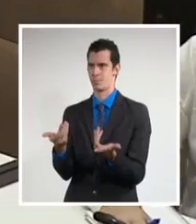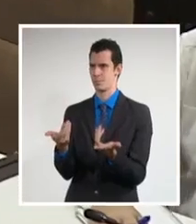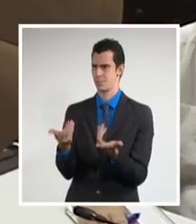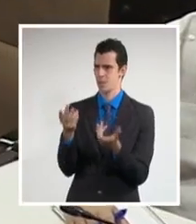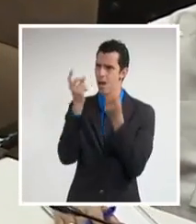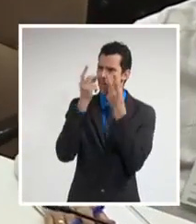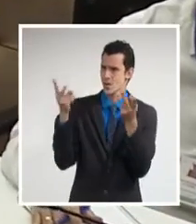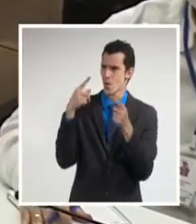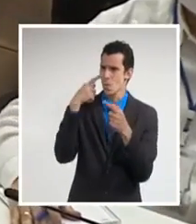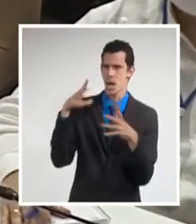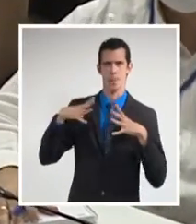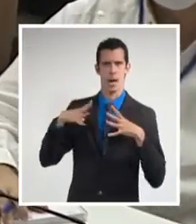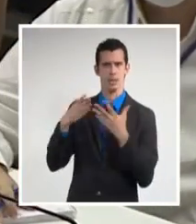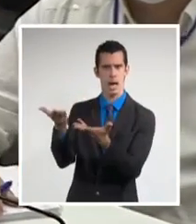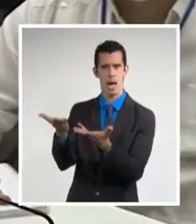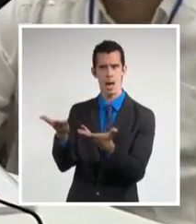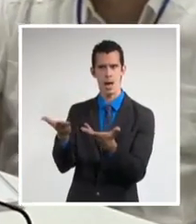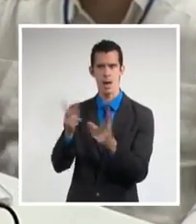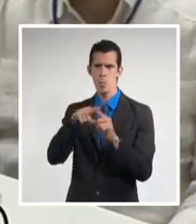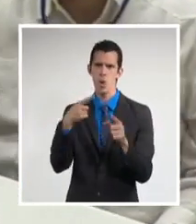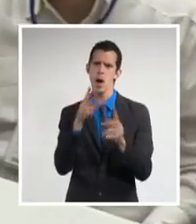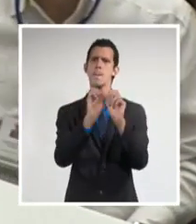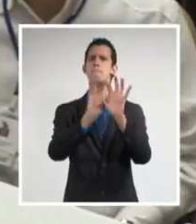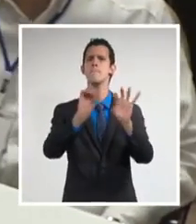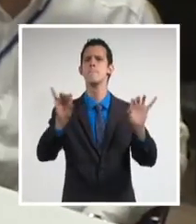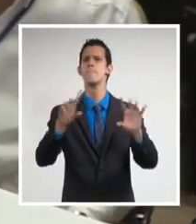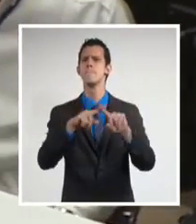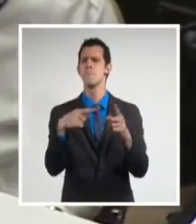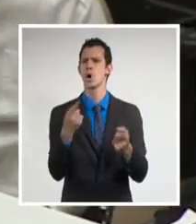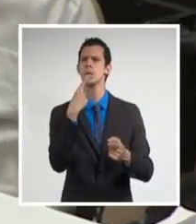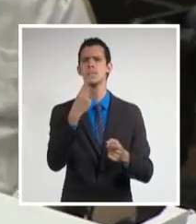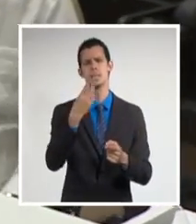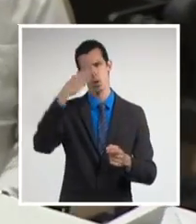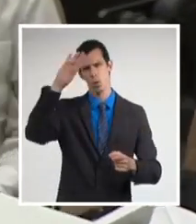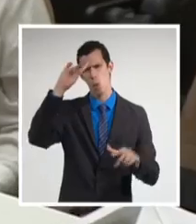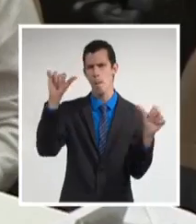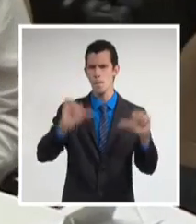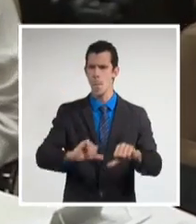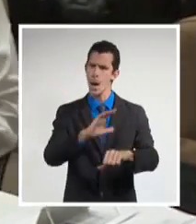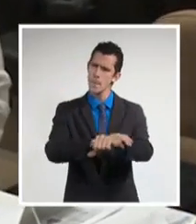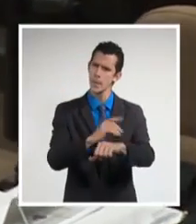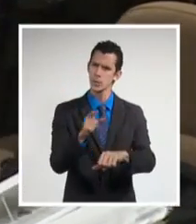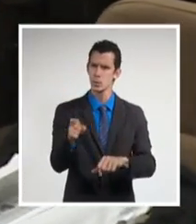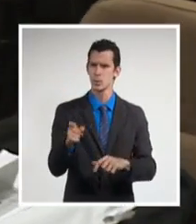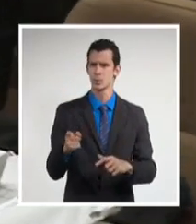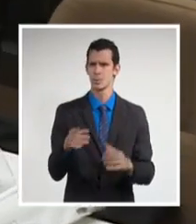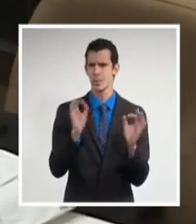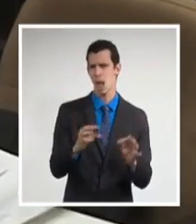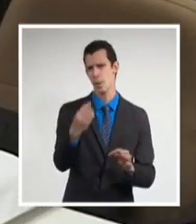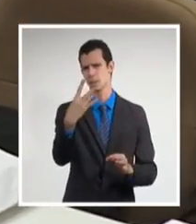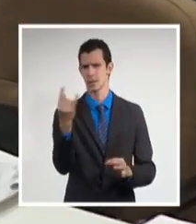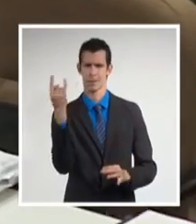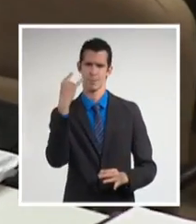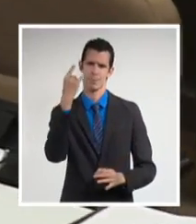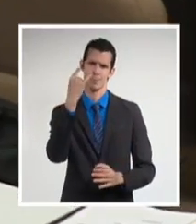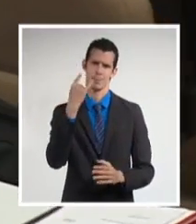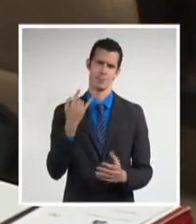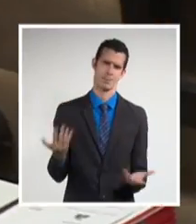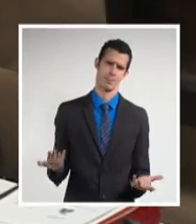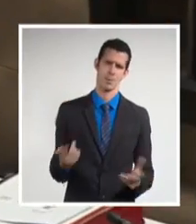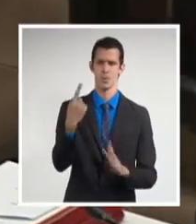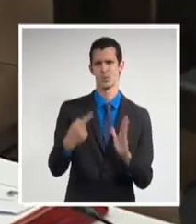mismo en Vietnam que en Irak o en territorio ilegalmente ocupado de la base naval en Guantánamo. Tampoco aceptamos